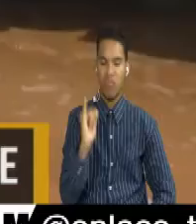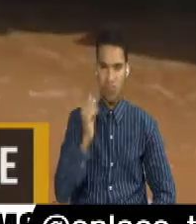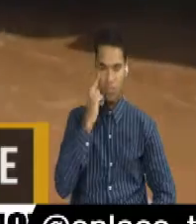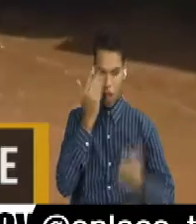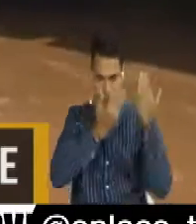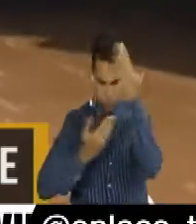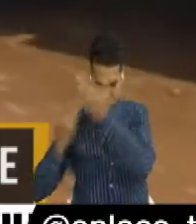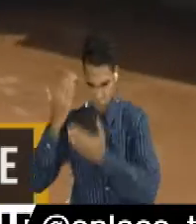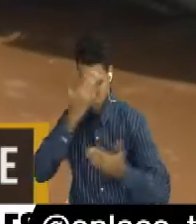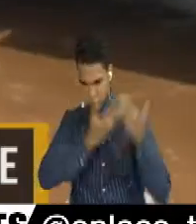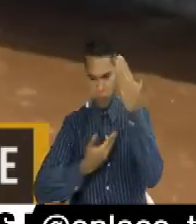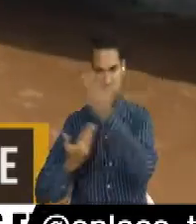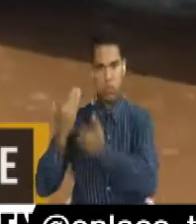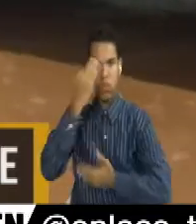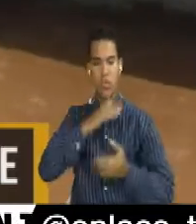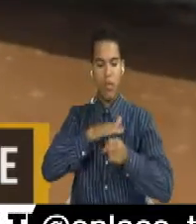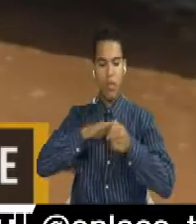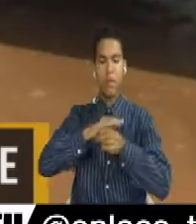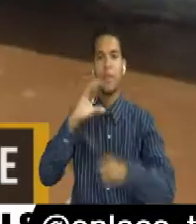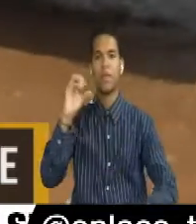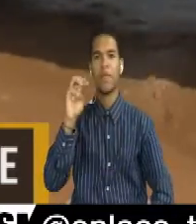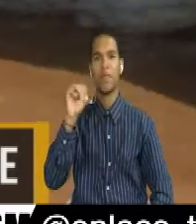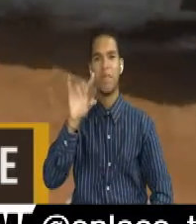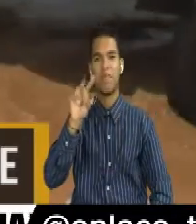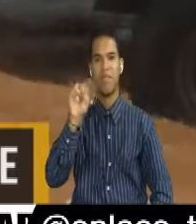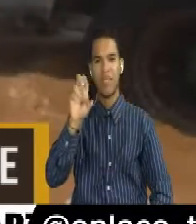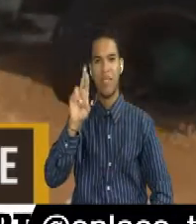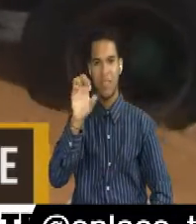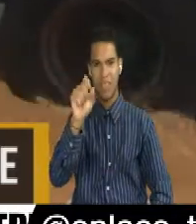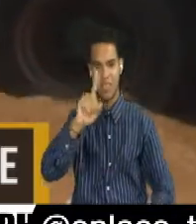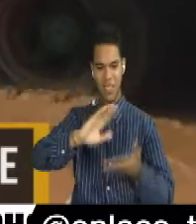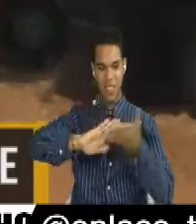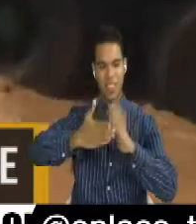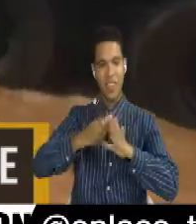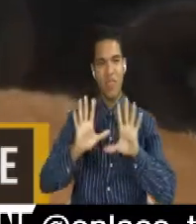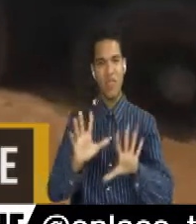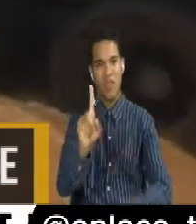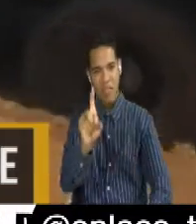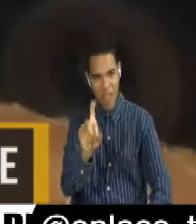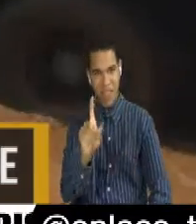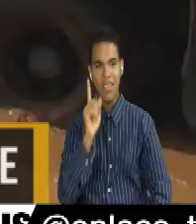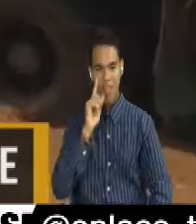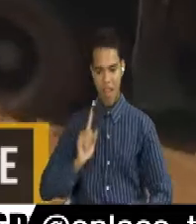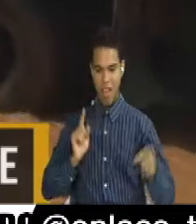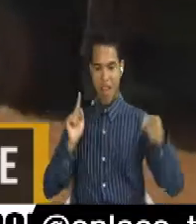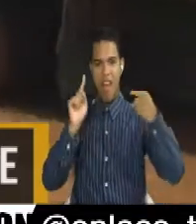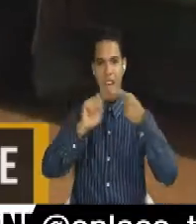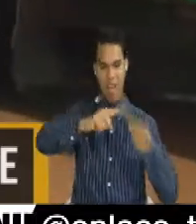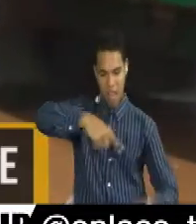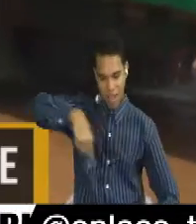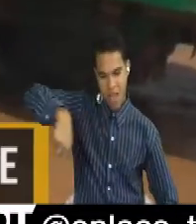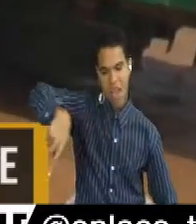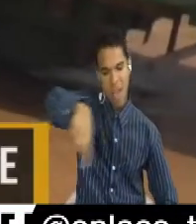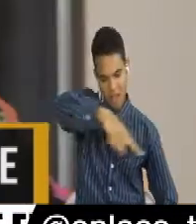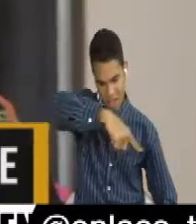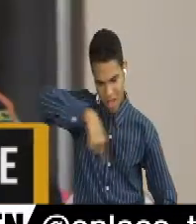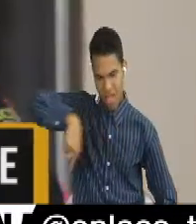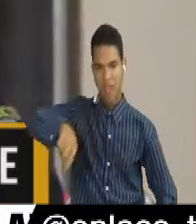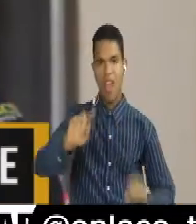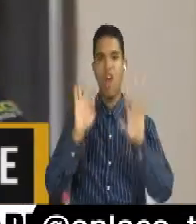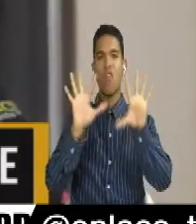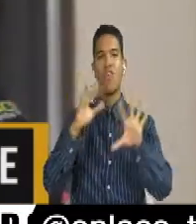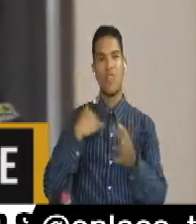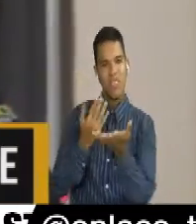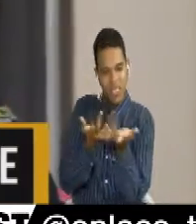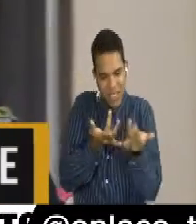la comuna 6, hasta hacia el Romboy de fertilizante, eso tiene un